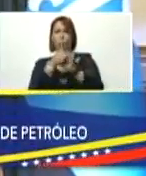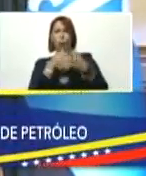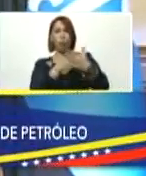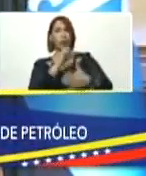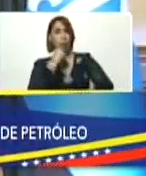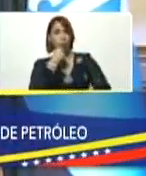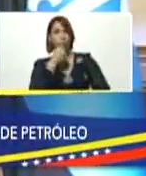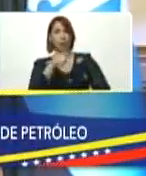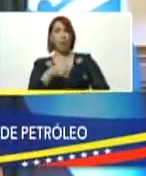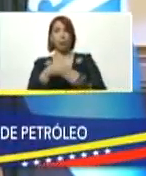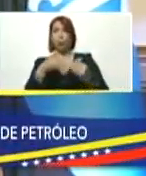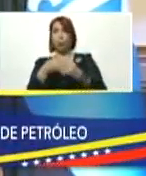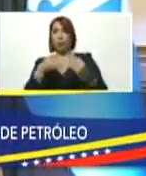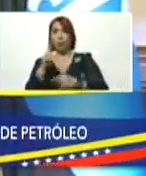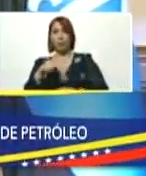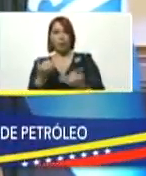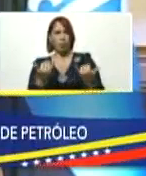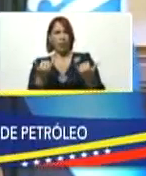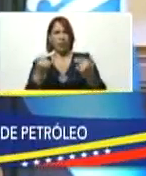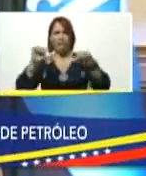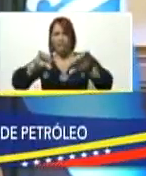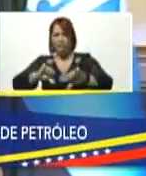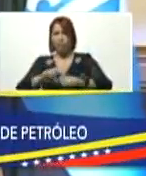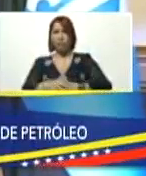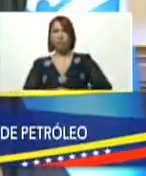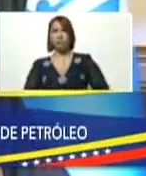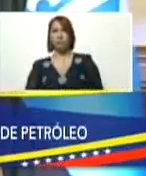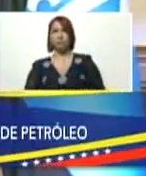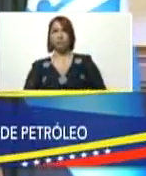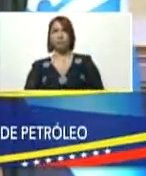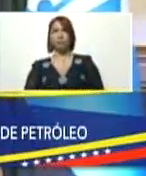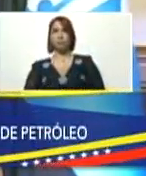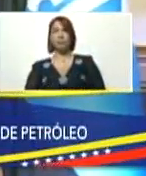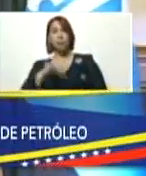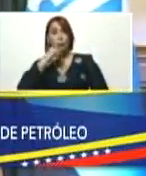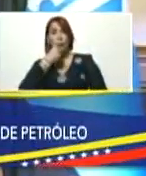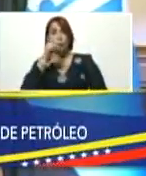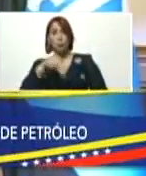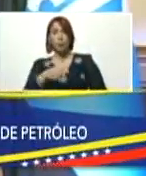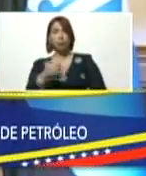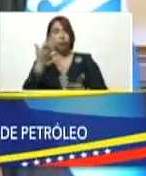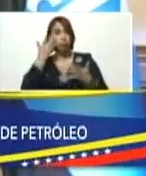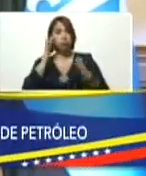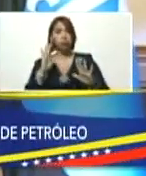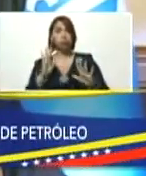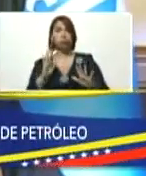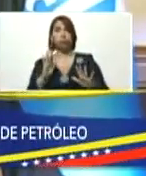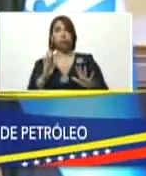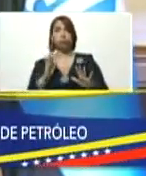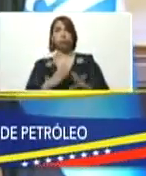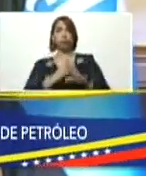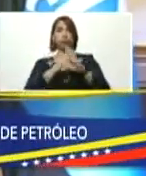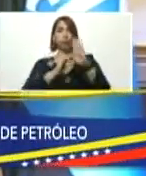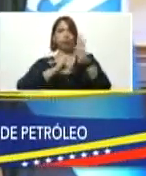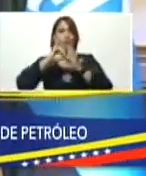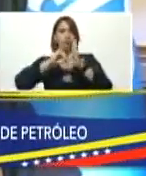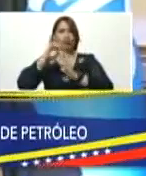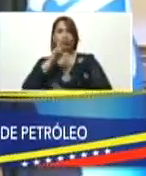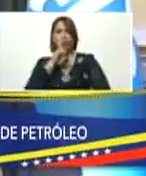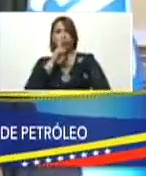El dólar está en su momento más bajo. Han logrado parar la inflación